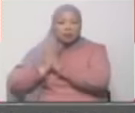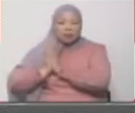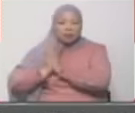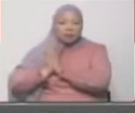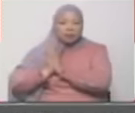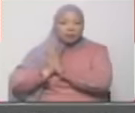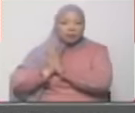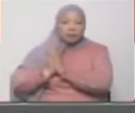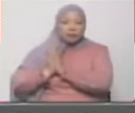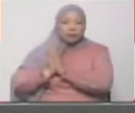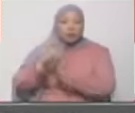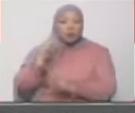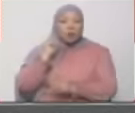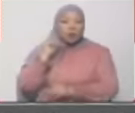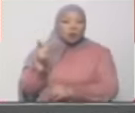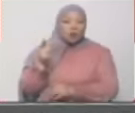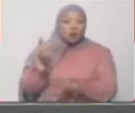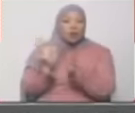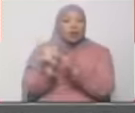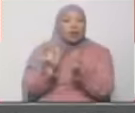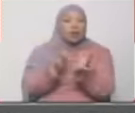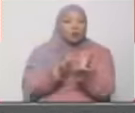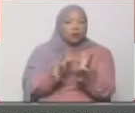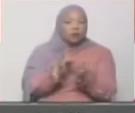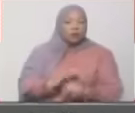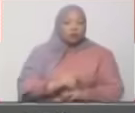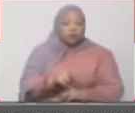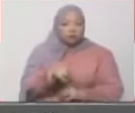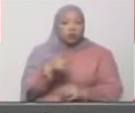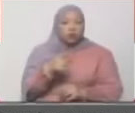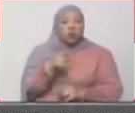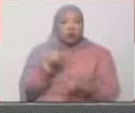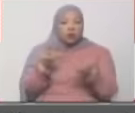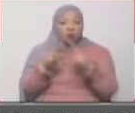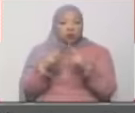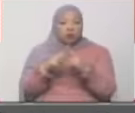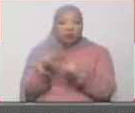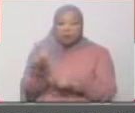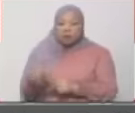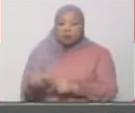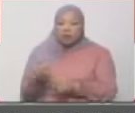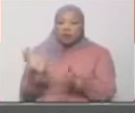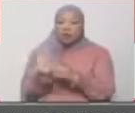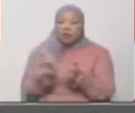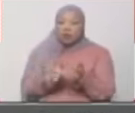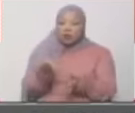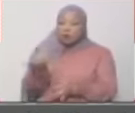Tomás es famoso a nivel bíblico. ¿Verdad, Nahum?